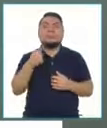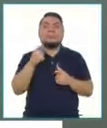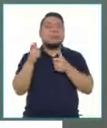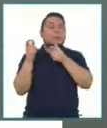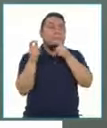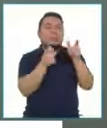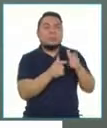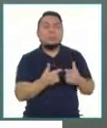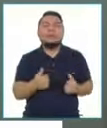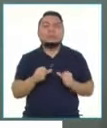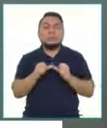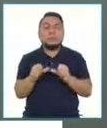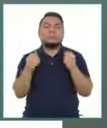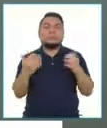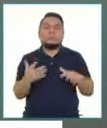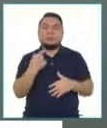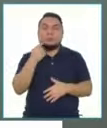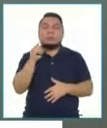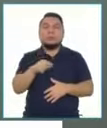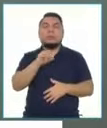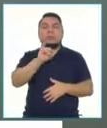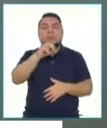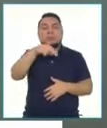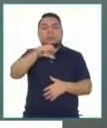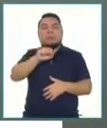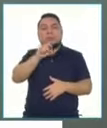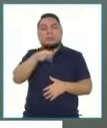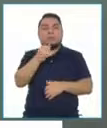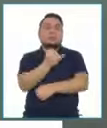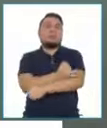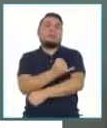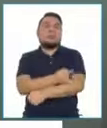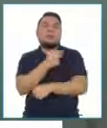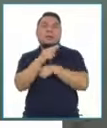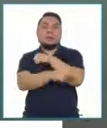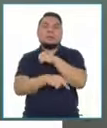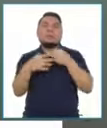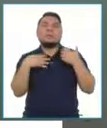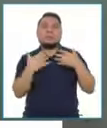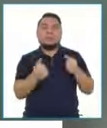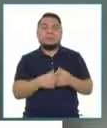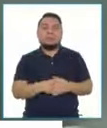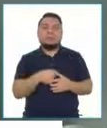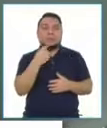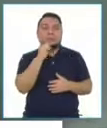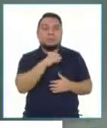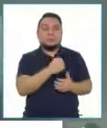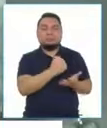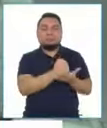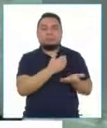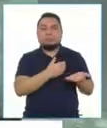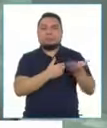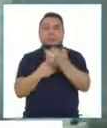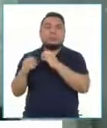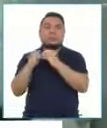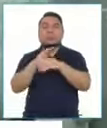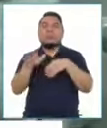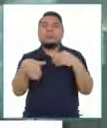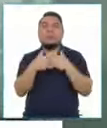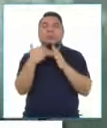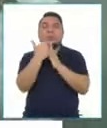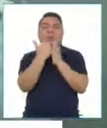monitoreo y seguimiento que ha dado el INS, el Instituto Nacional de Salud, para que se cumpla con todos